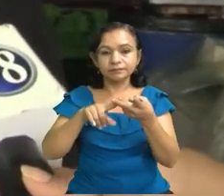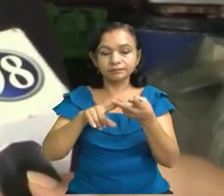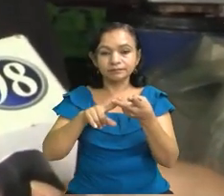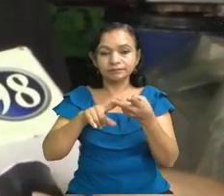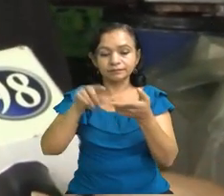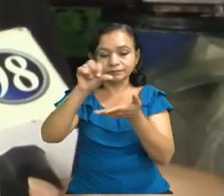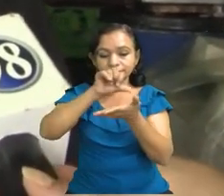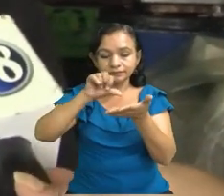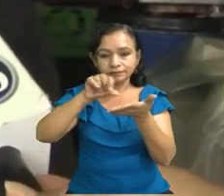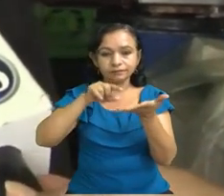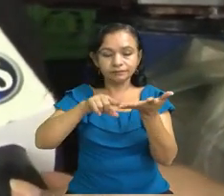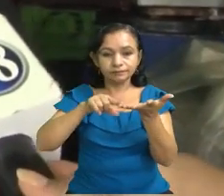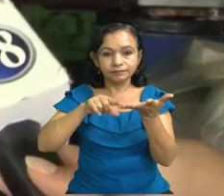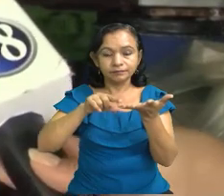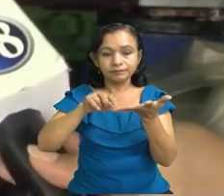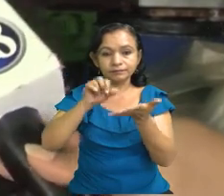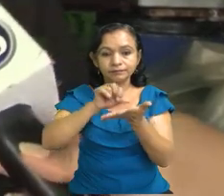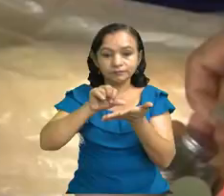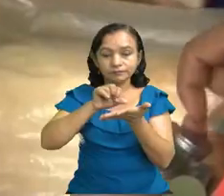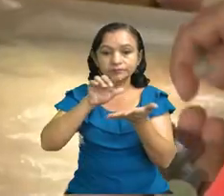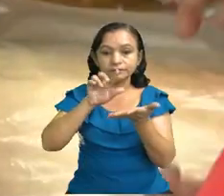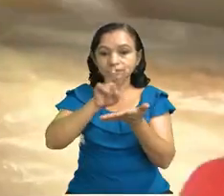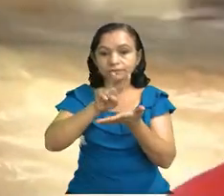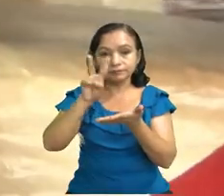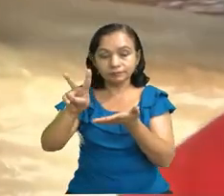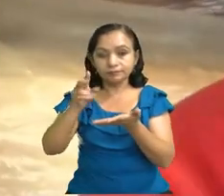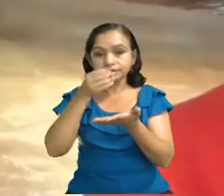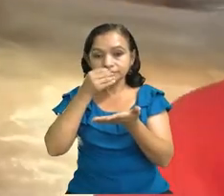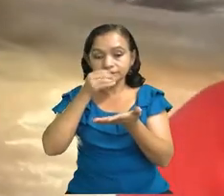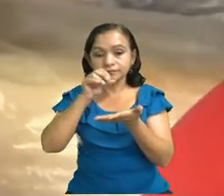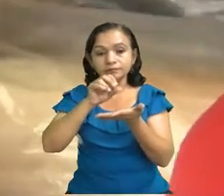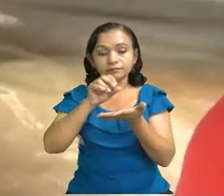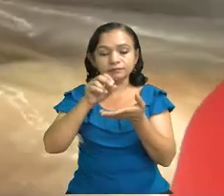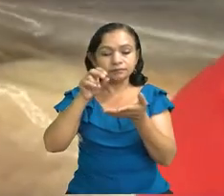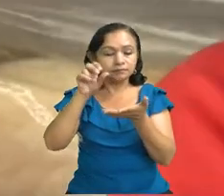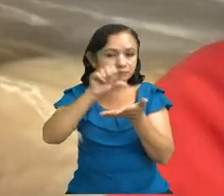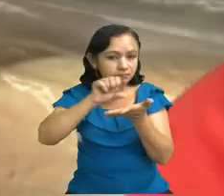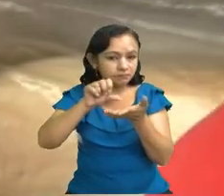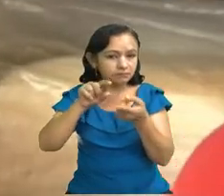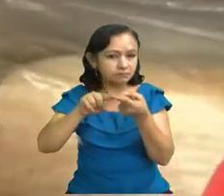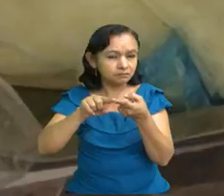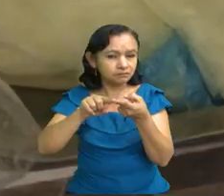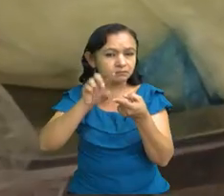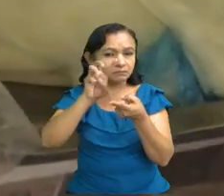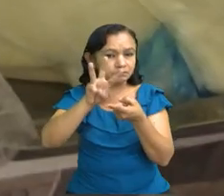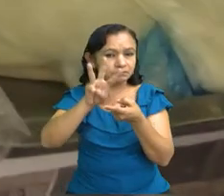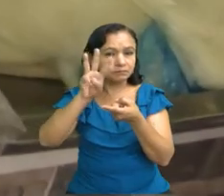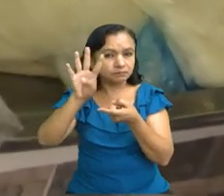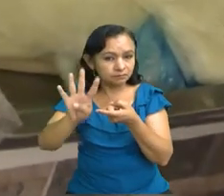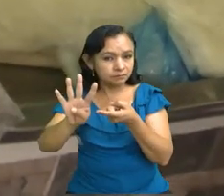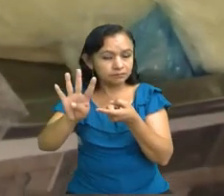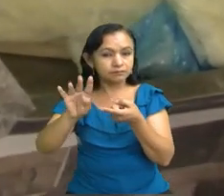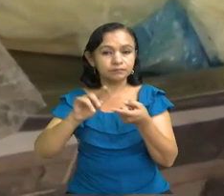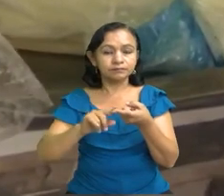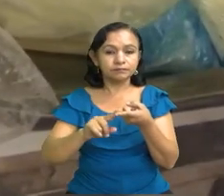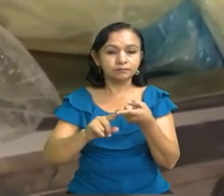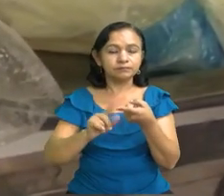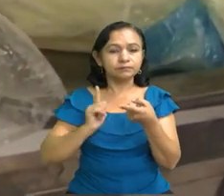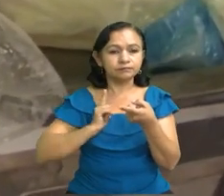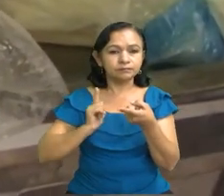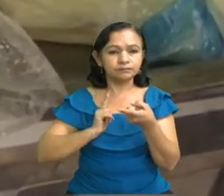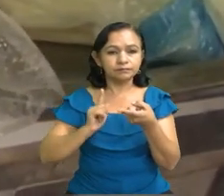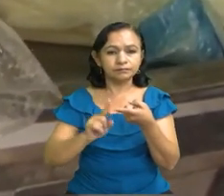la crema pasteurizada, la tenemos a 22, la crema natural vale 34.